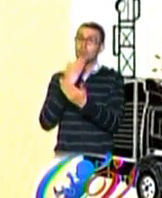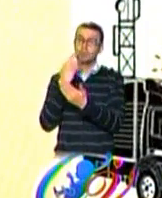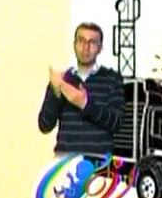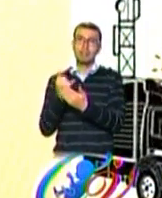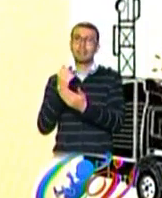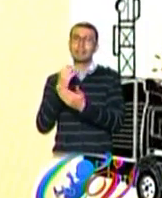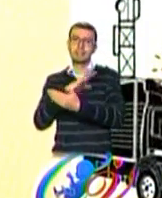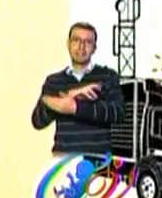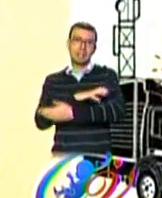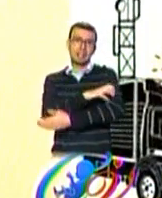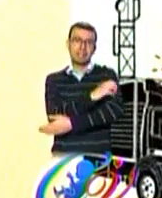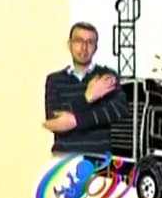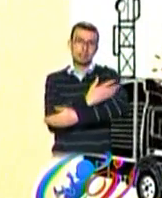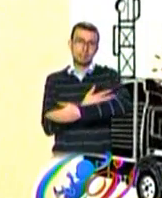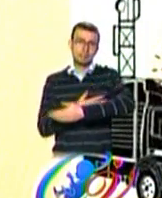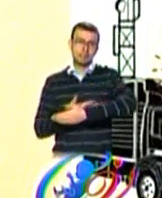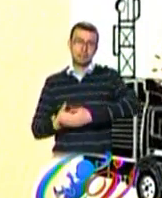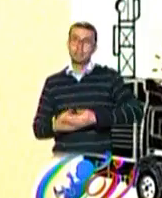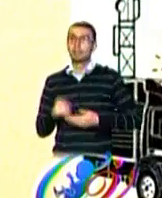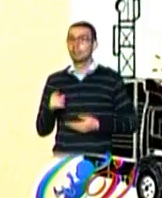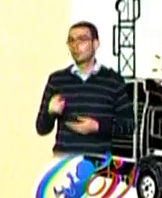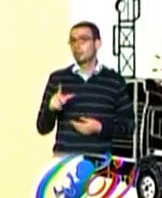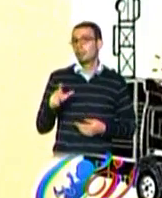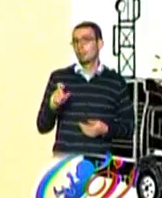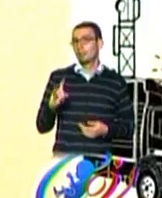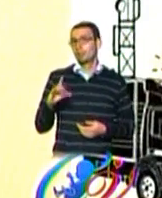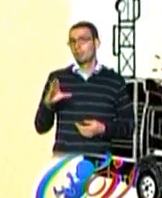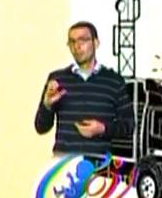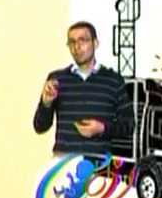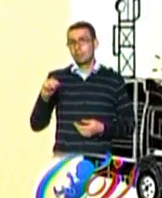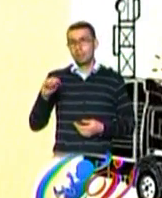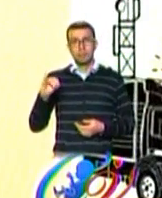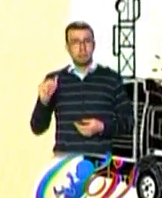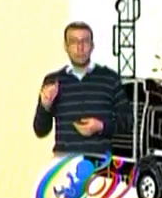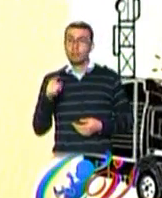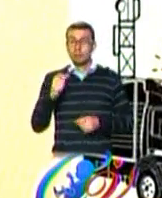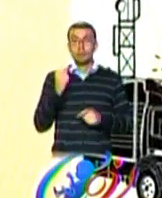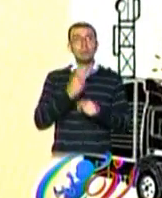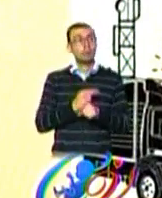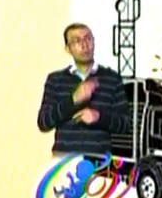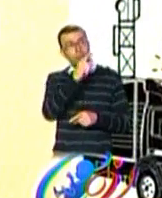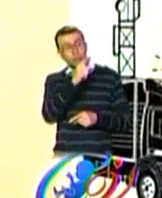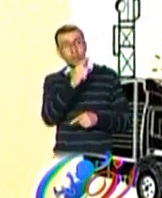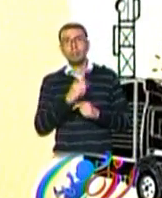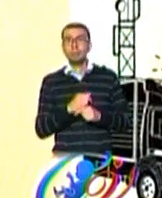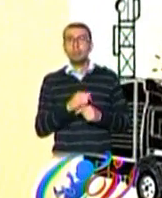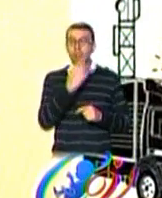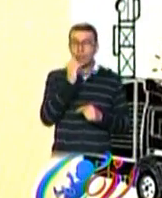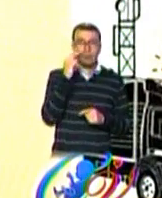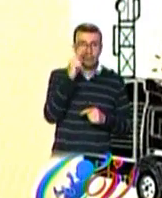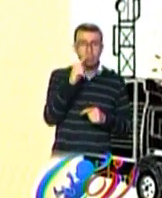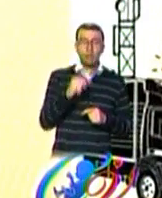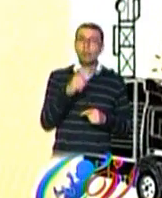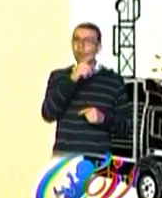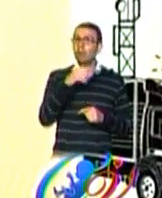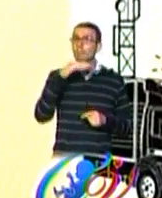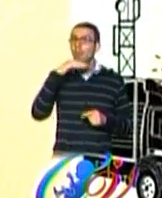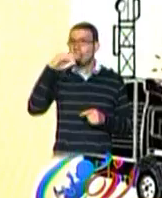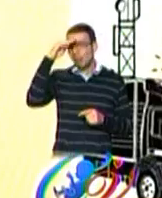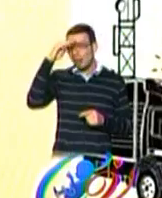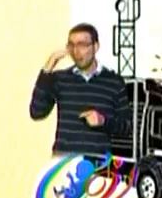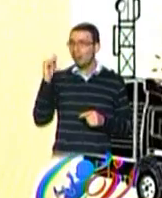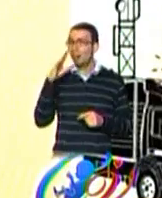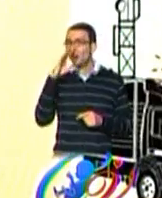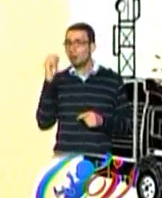otros más que están relacionados directamente con esta imagen. En Medellín tuvimos un paciente con un problema